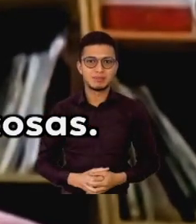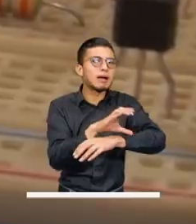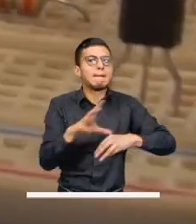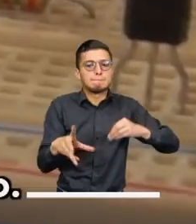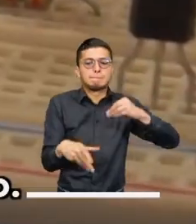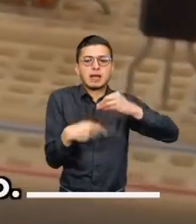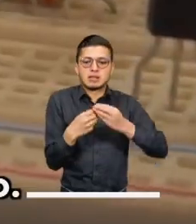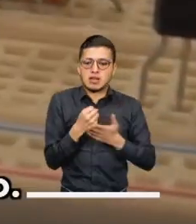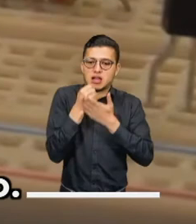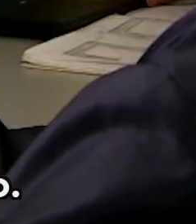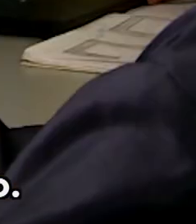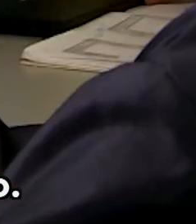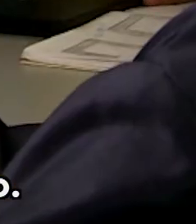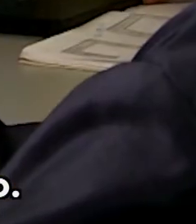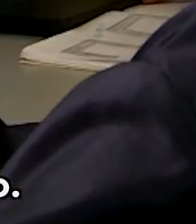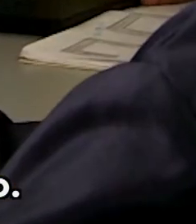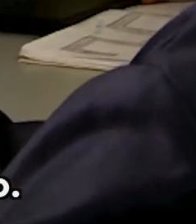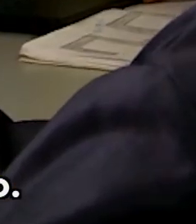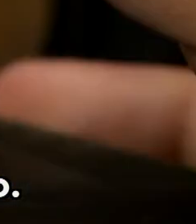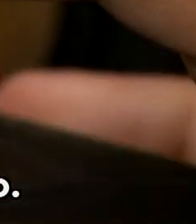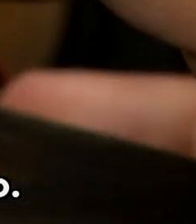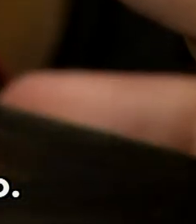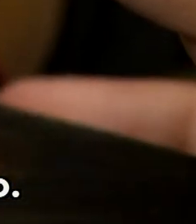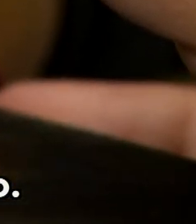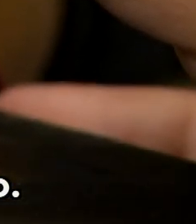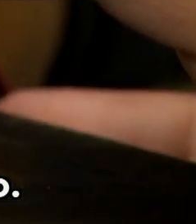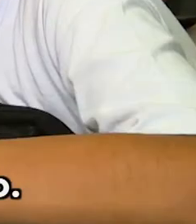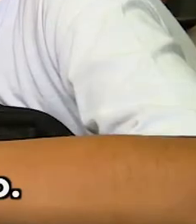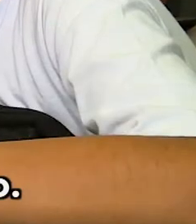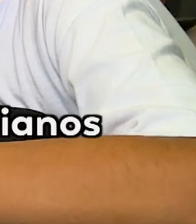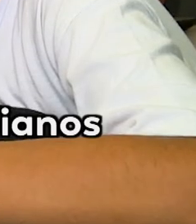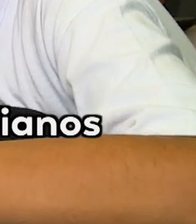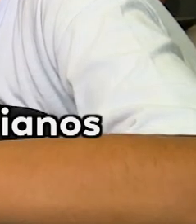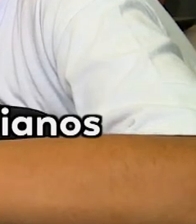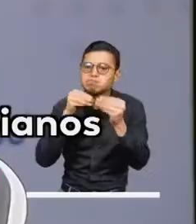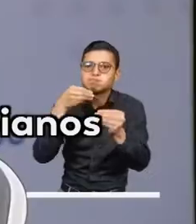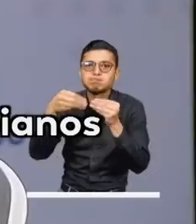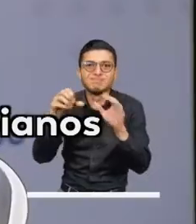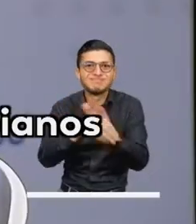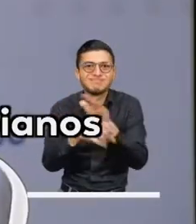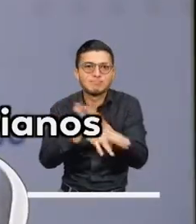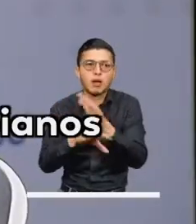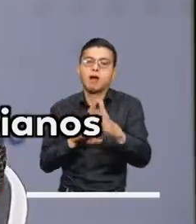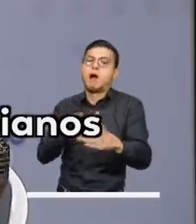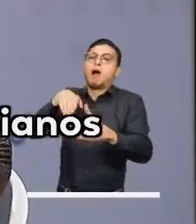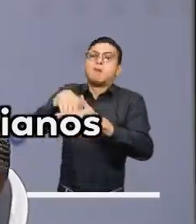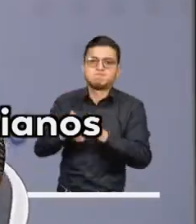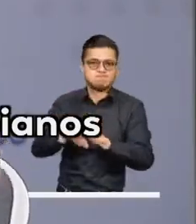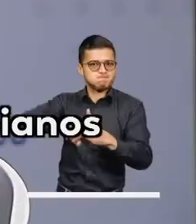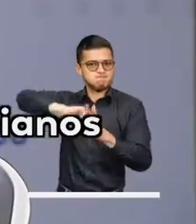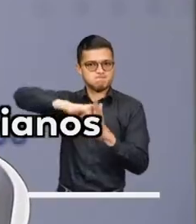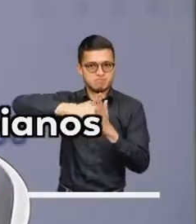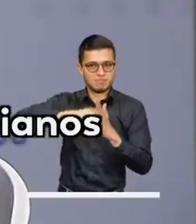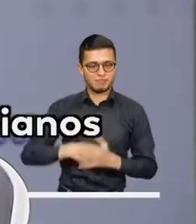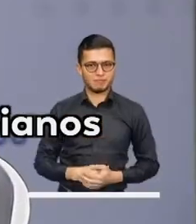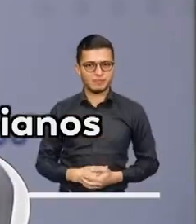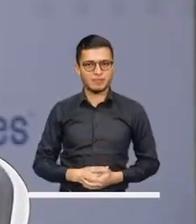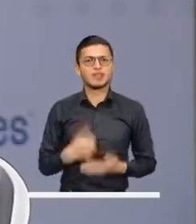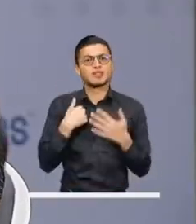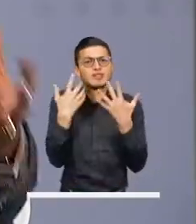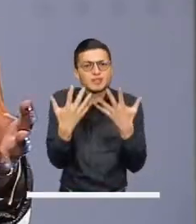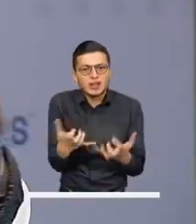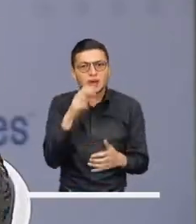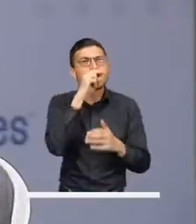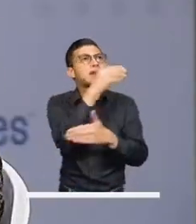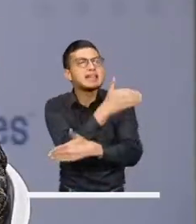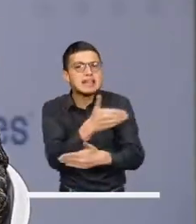cosas. Y así estar mejor preparados para lo que nos espera en el futuro. Yo quiero que más niños y más colombianos